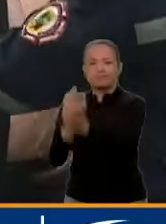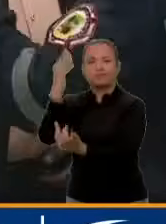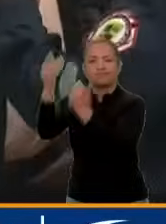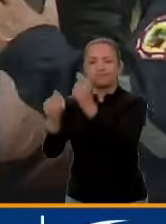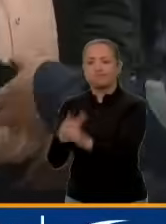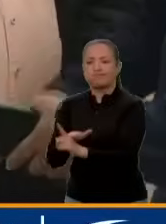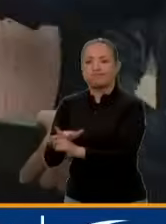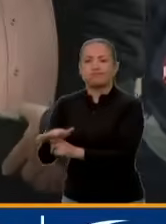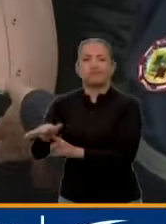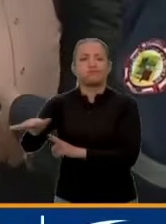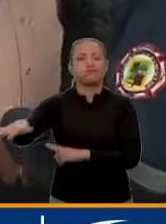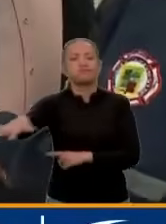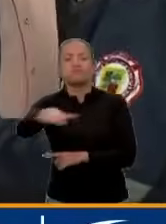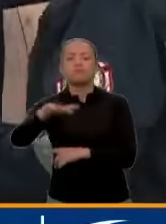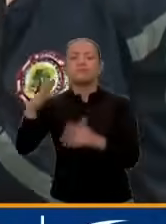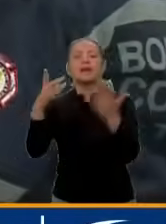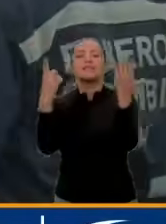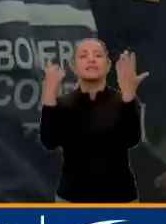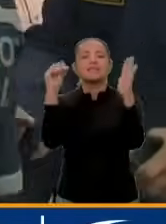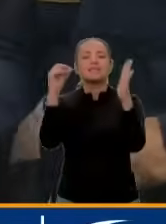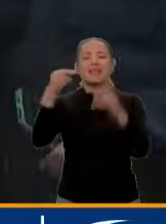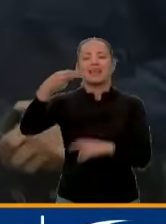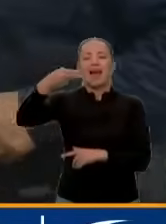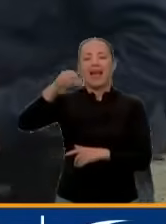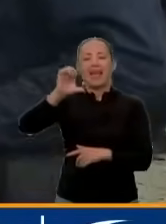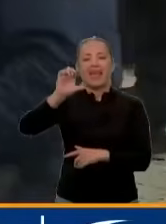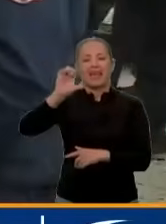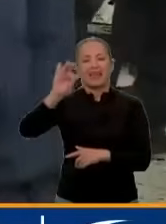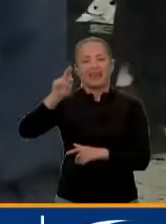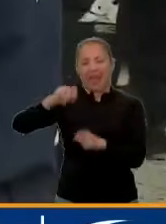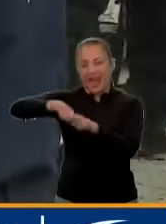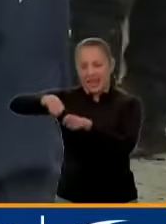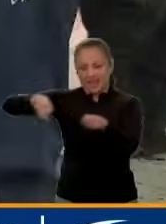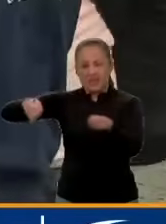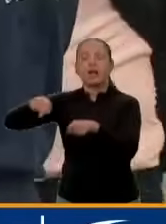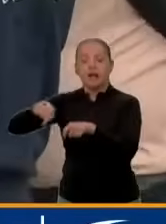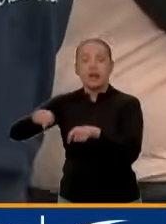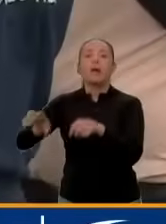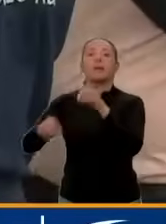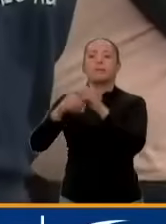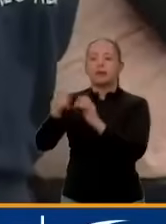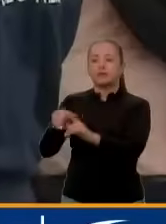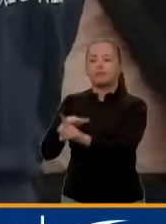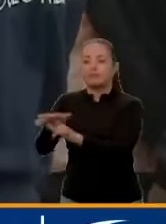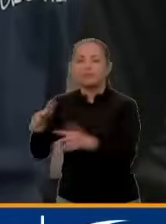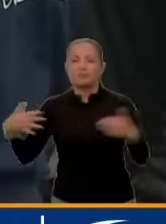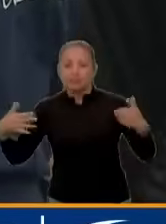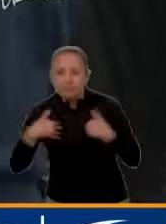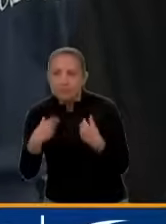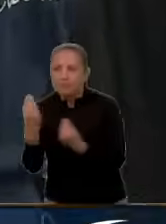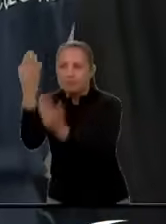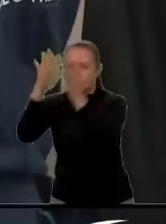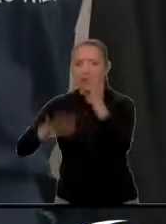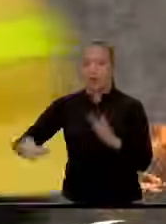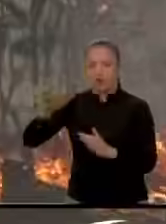arrasado aproximadamente 60 hectáreas y también pues se está llevando fauna y flora de la sabana. Veamos.